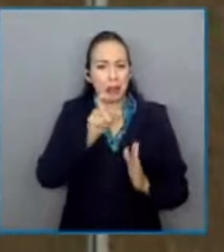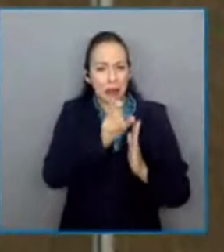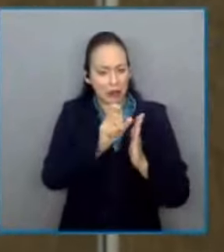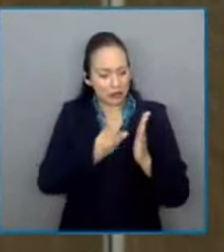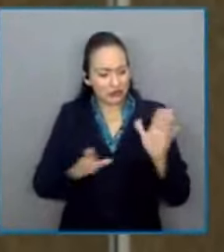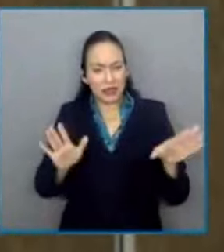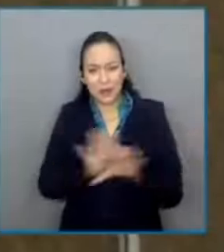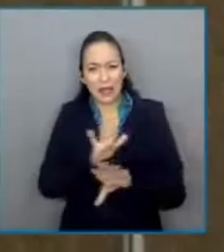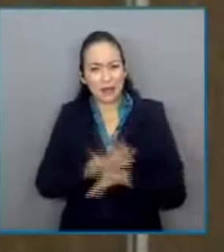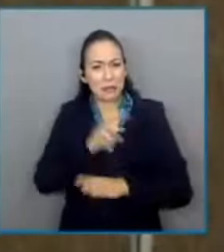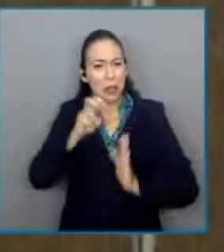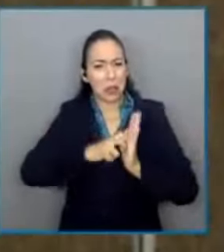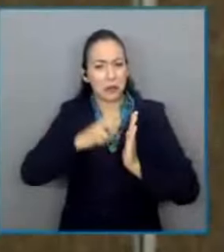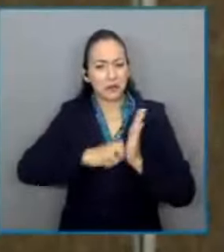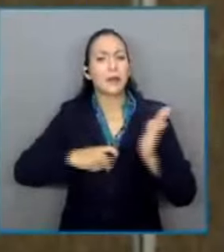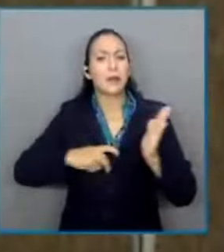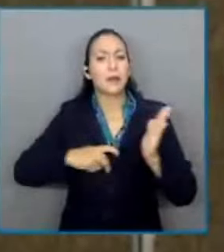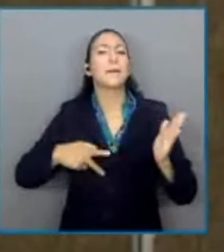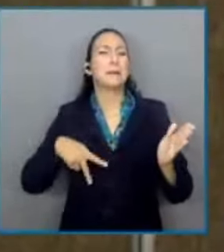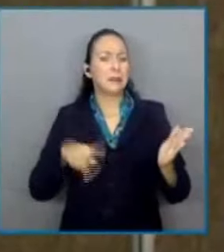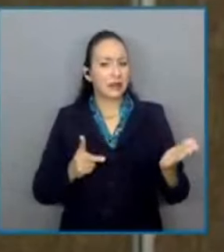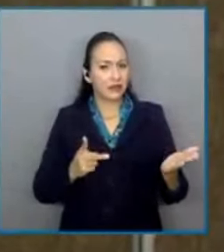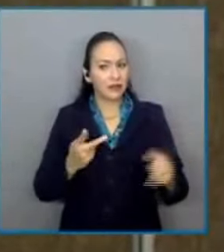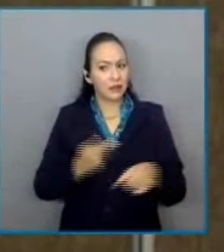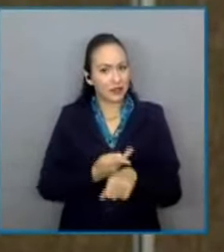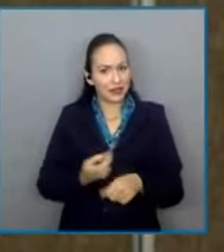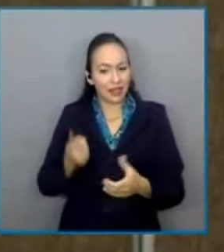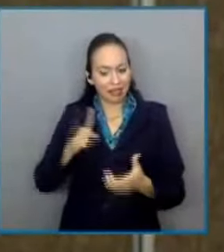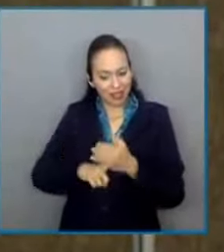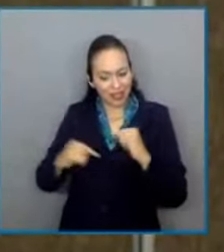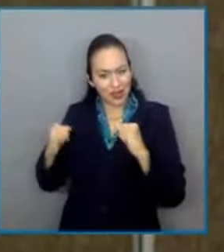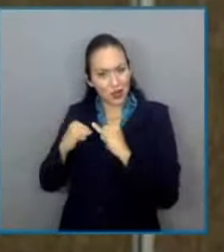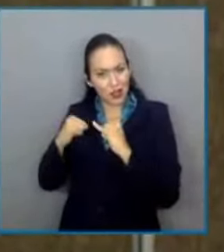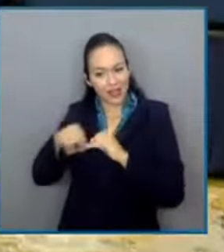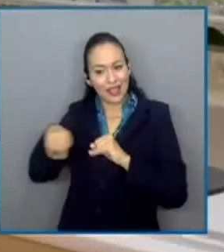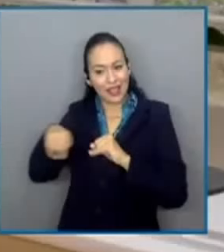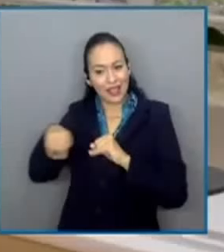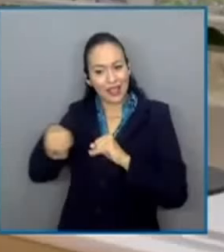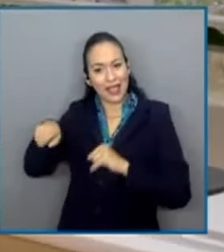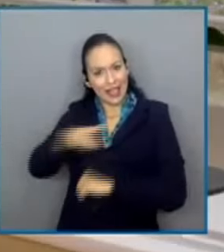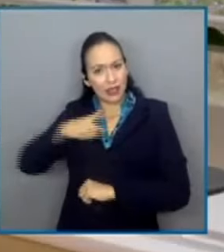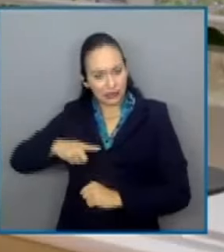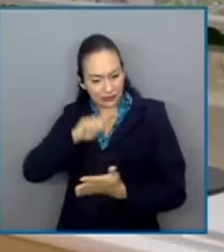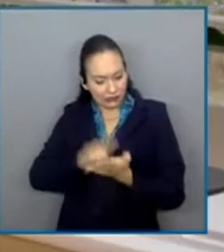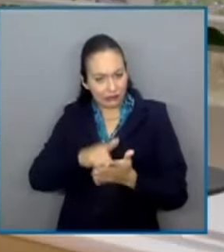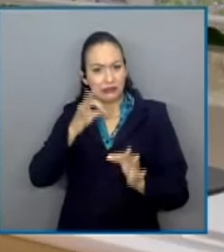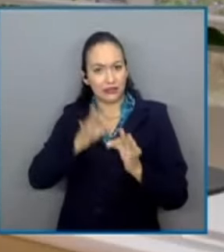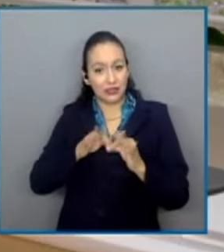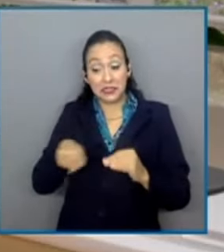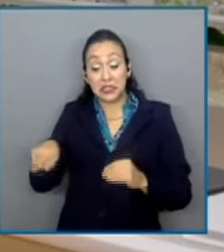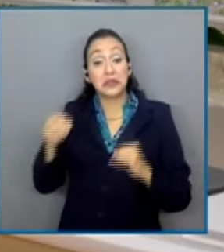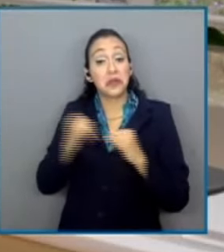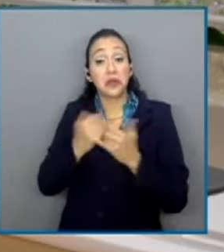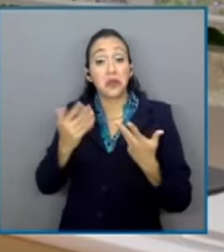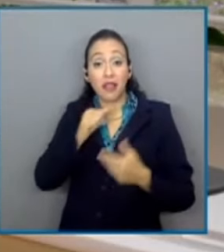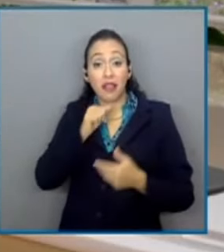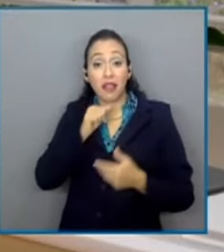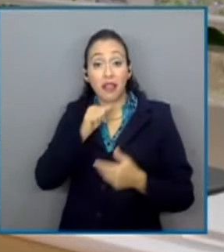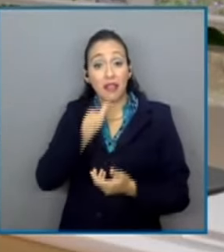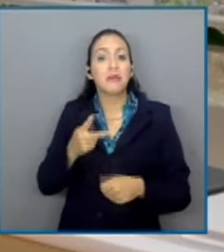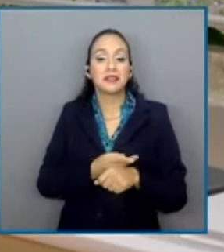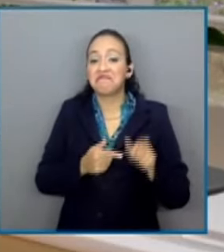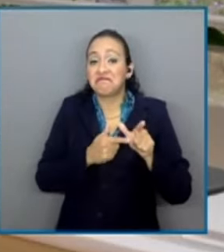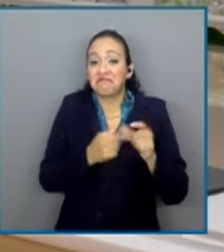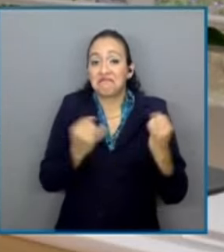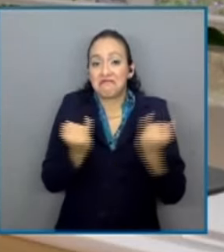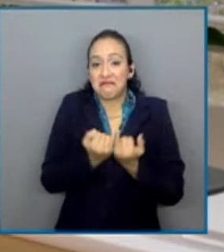cambiemos nuestros procesos, las cosas van a seguir funcionando igual. En otro tema, el segundo tribunal colegiado en